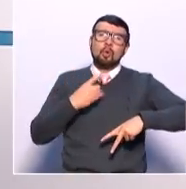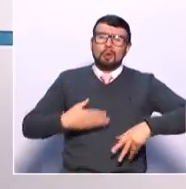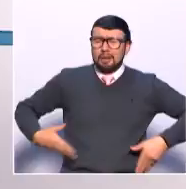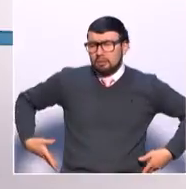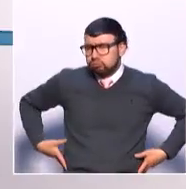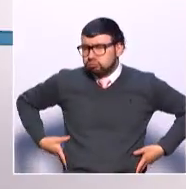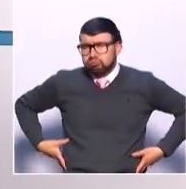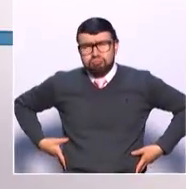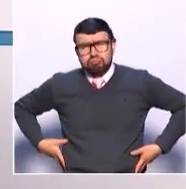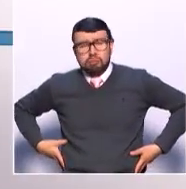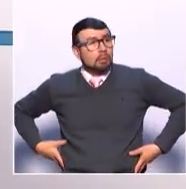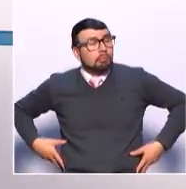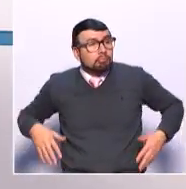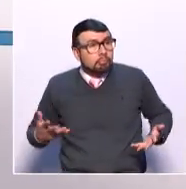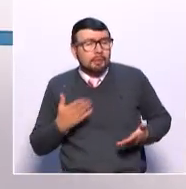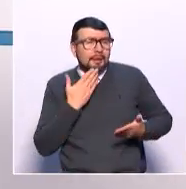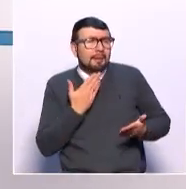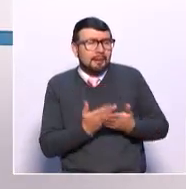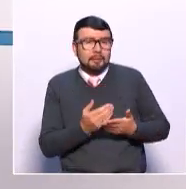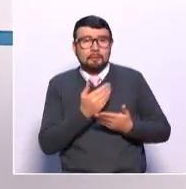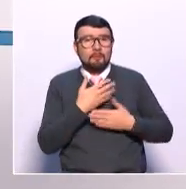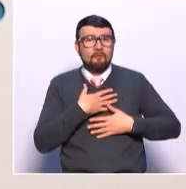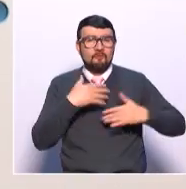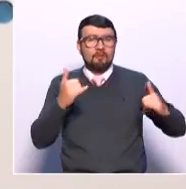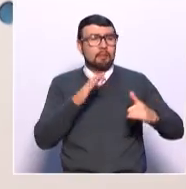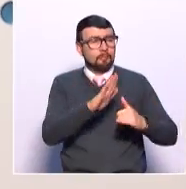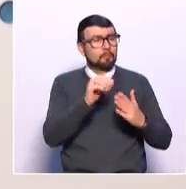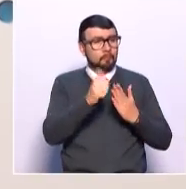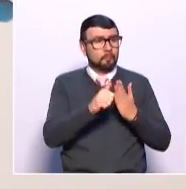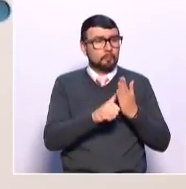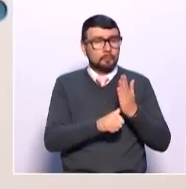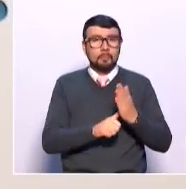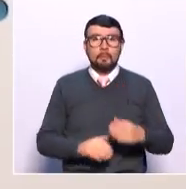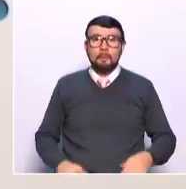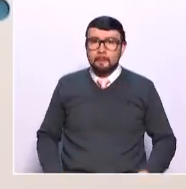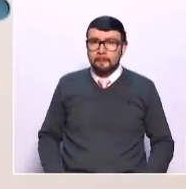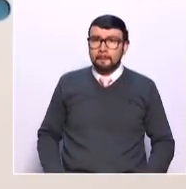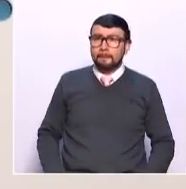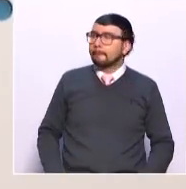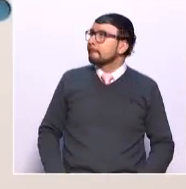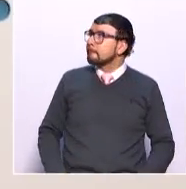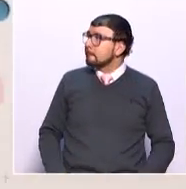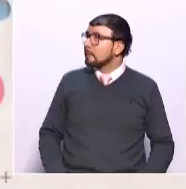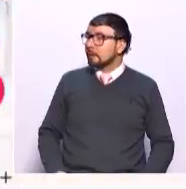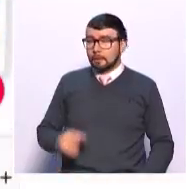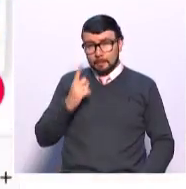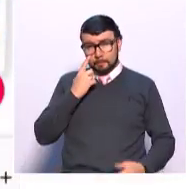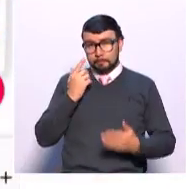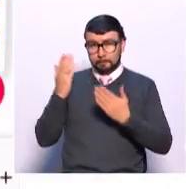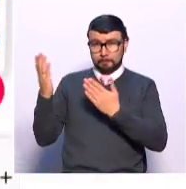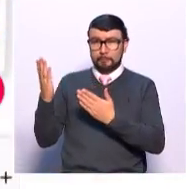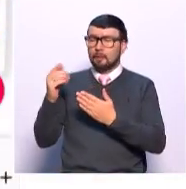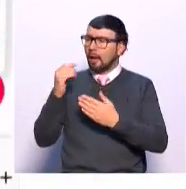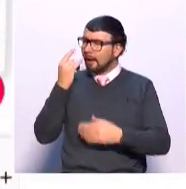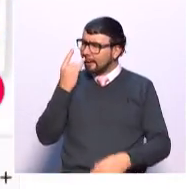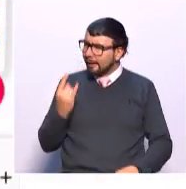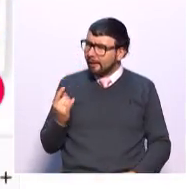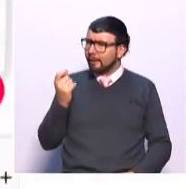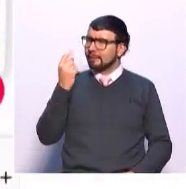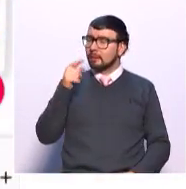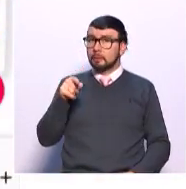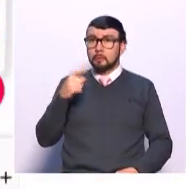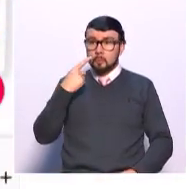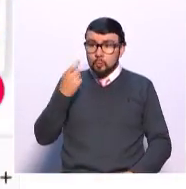su colaboración y muchas felicidades por su programa veamos esta imagen que es bien interesante para que ustedes entiendan todo lo que hay que buscar